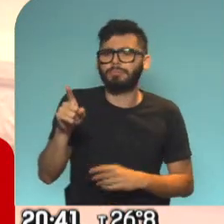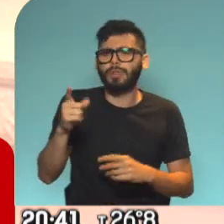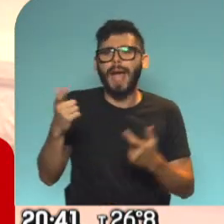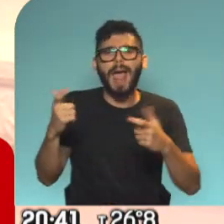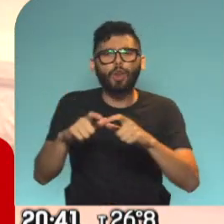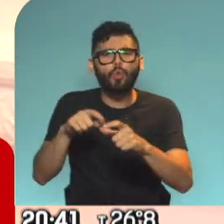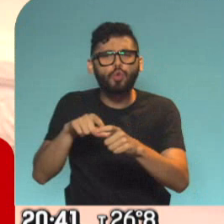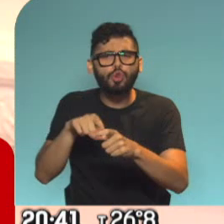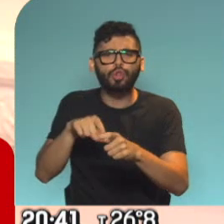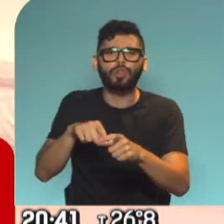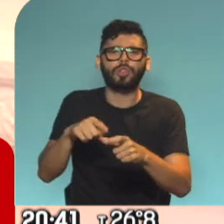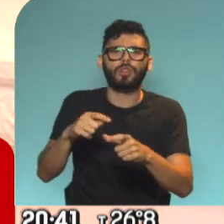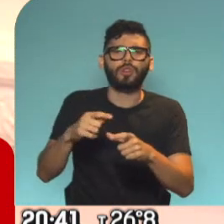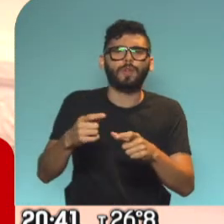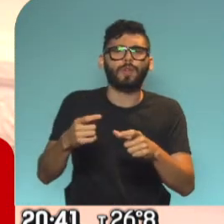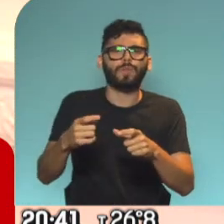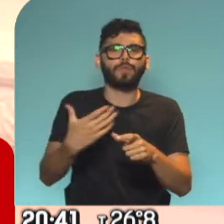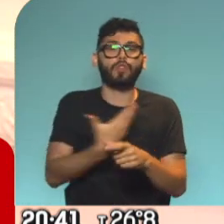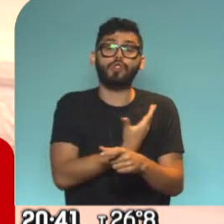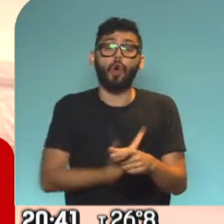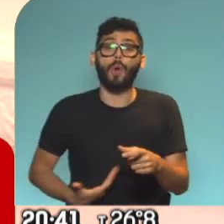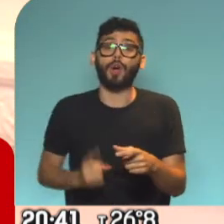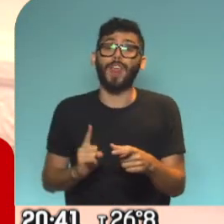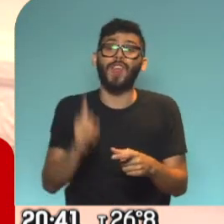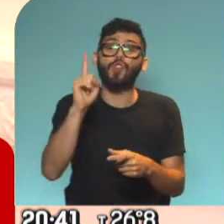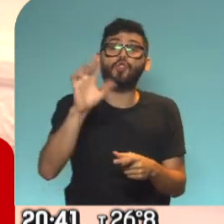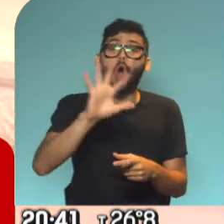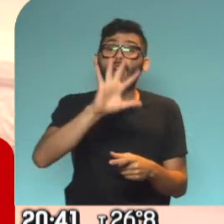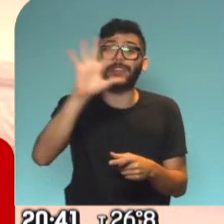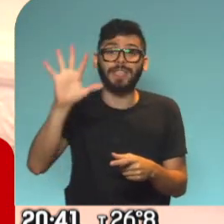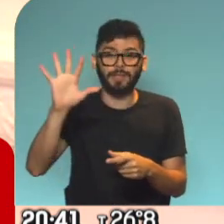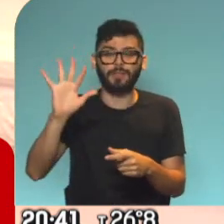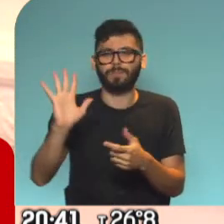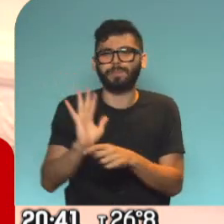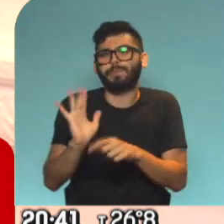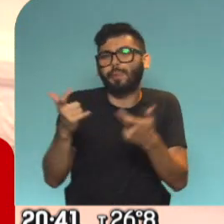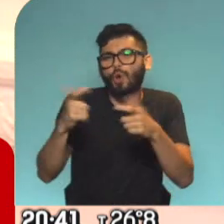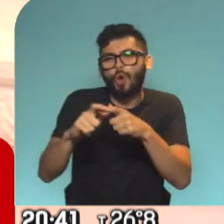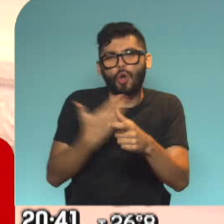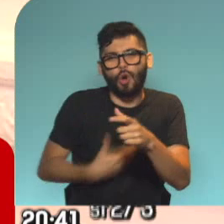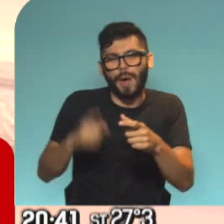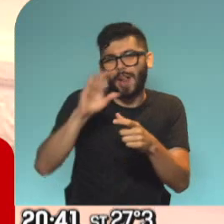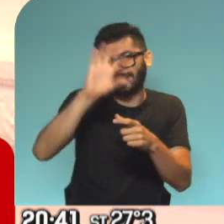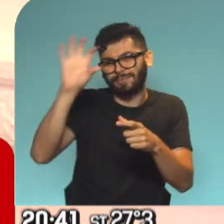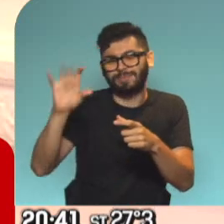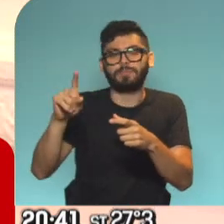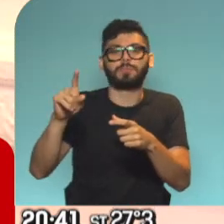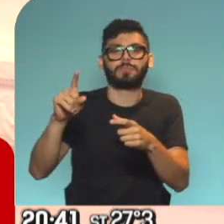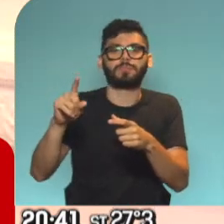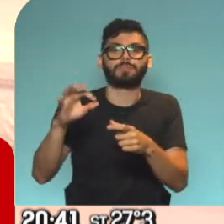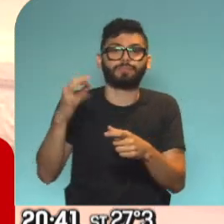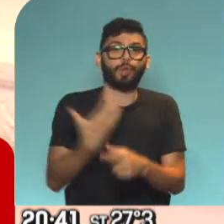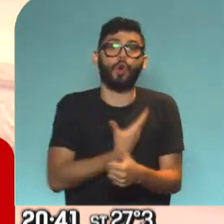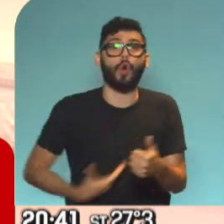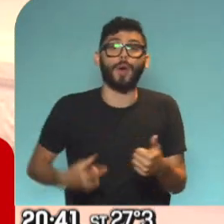prevista del grupo de gobernadores del Norte Grande. Este Consejo de Gobernadores del Norte Grande, que son los